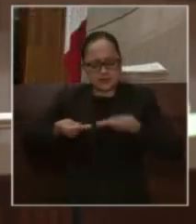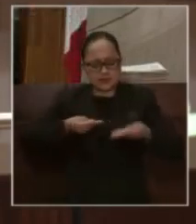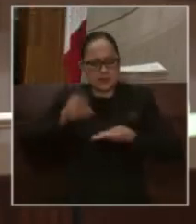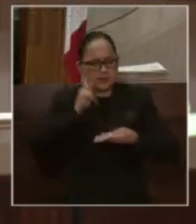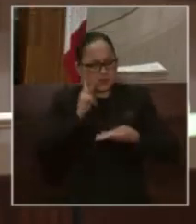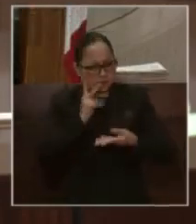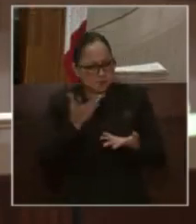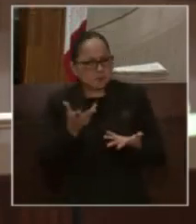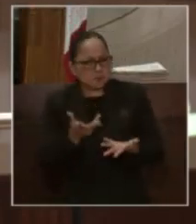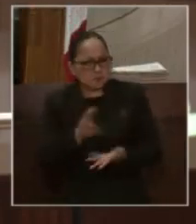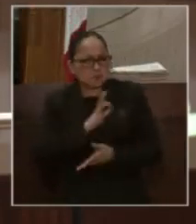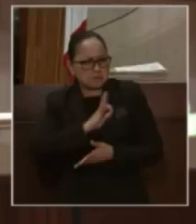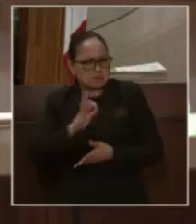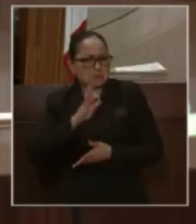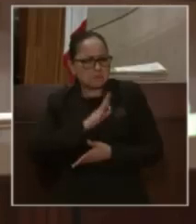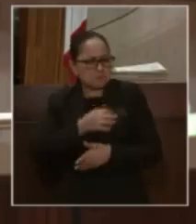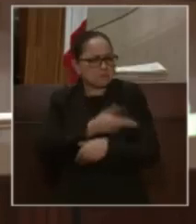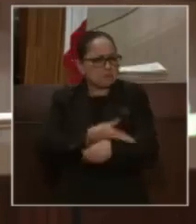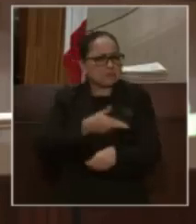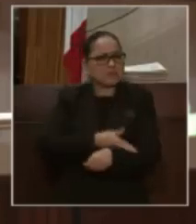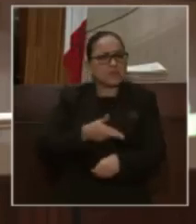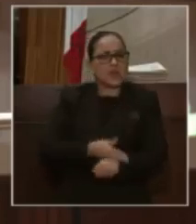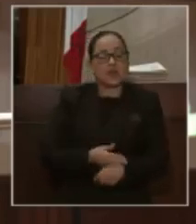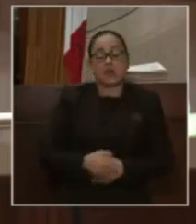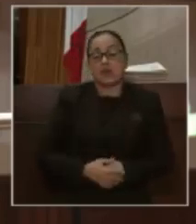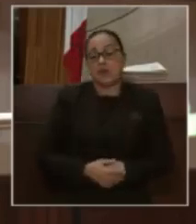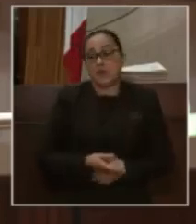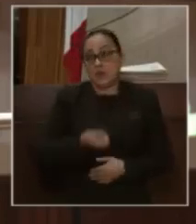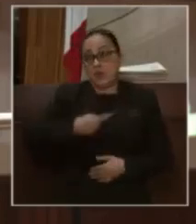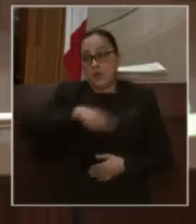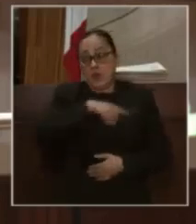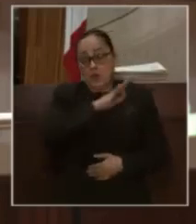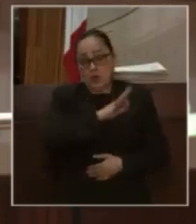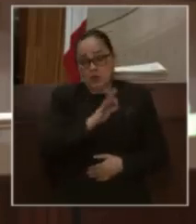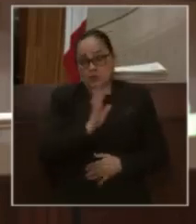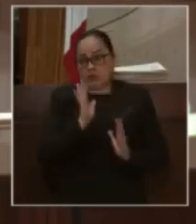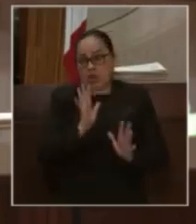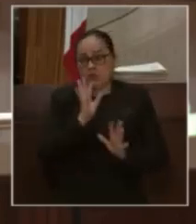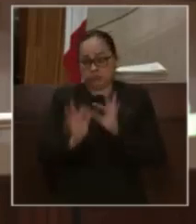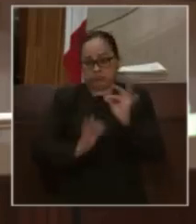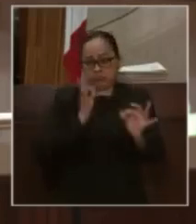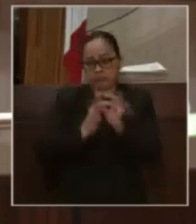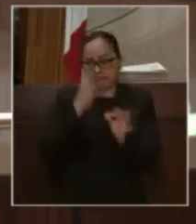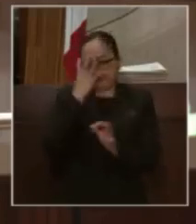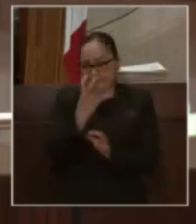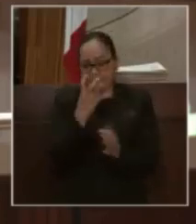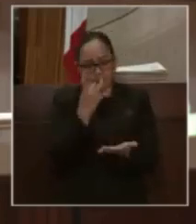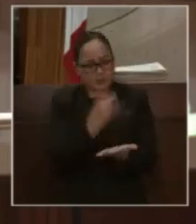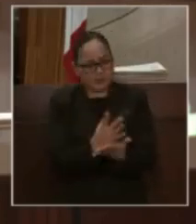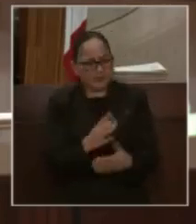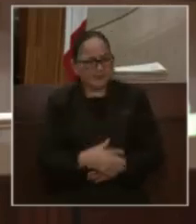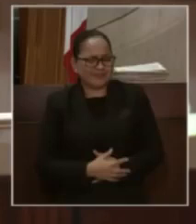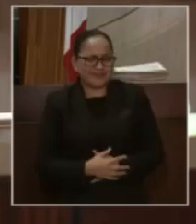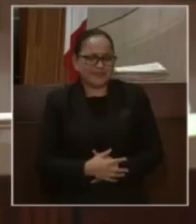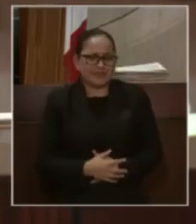y con la finalidad de no quedarnos en lo estrictamente formal, me parece que